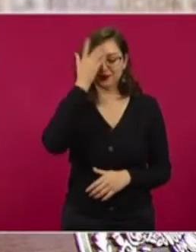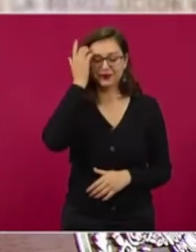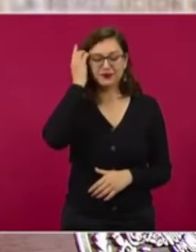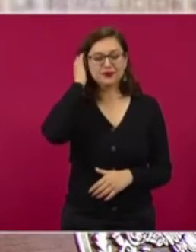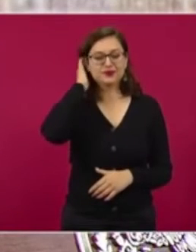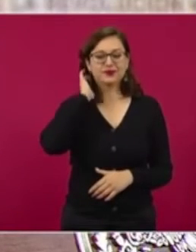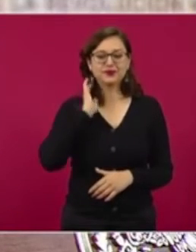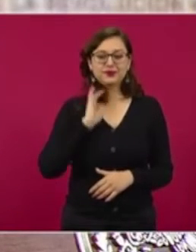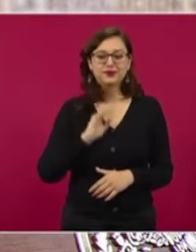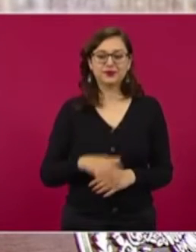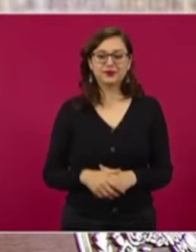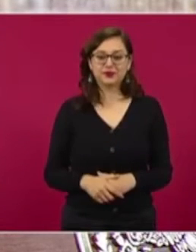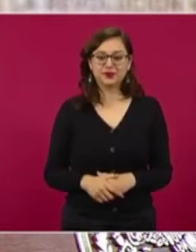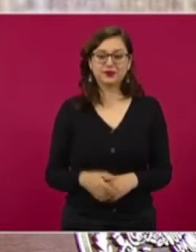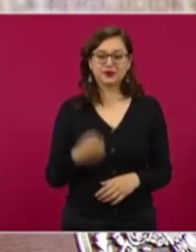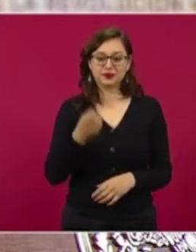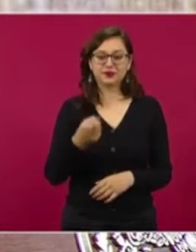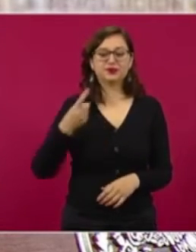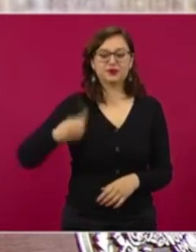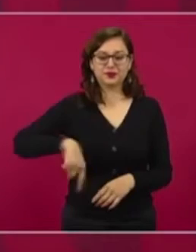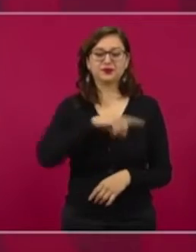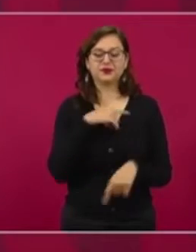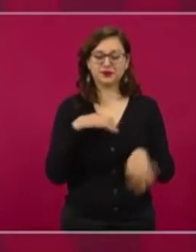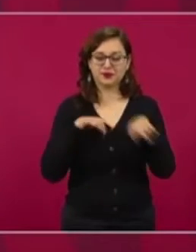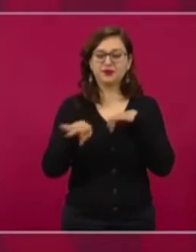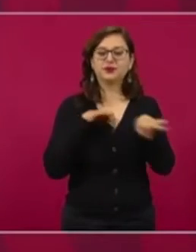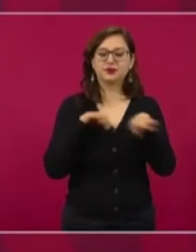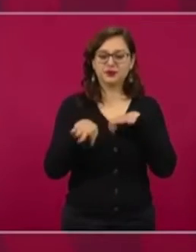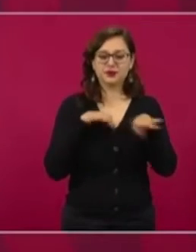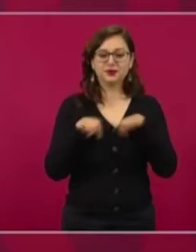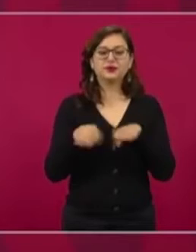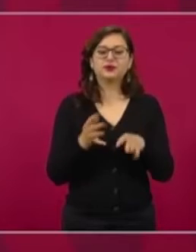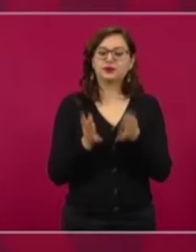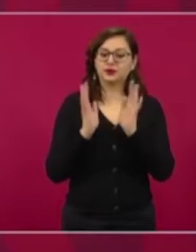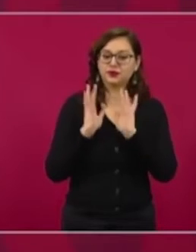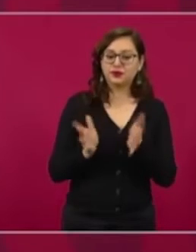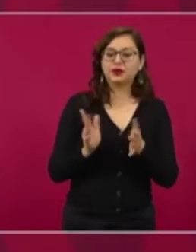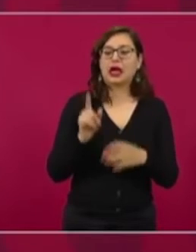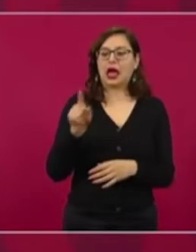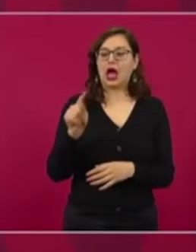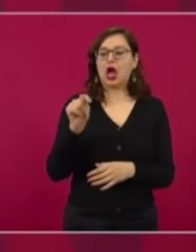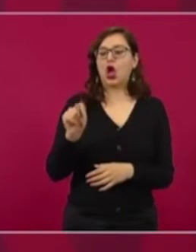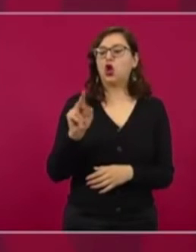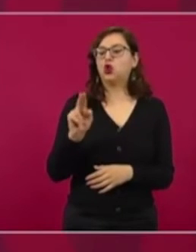ya estamos trabajando en eso. En el caso de Tulum, les puedo